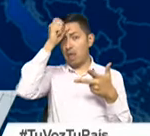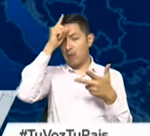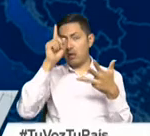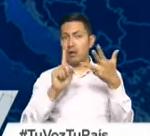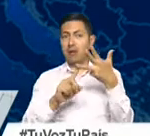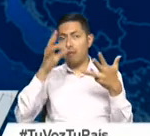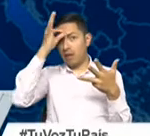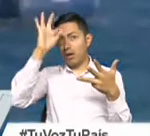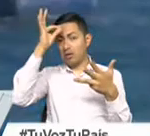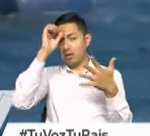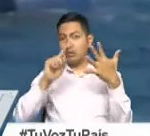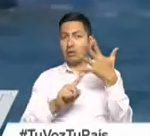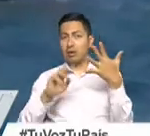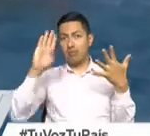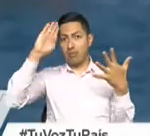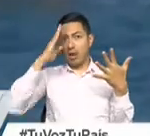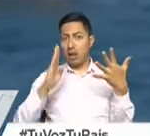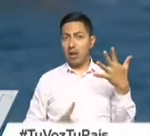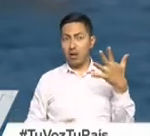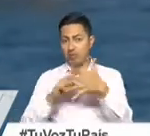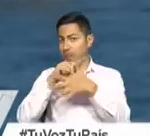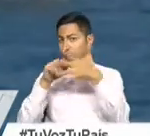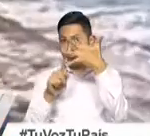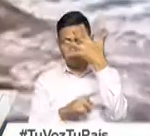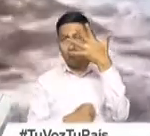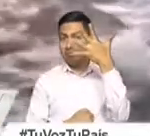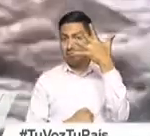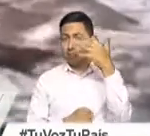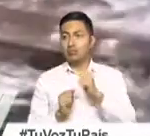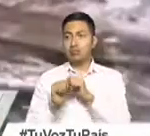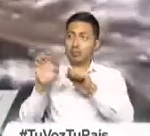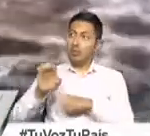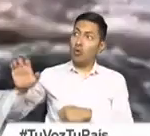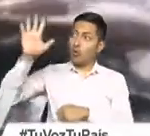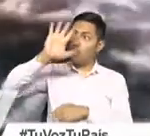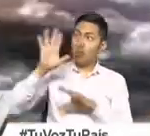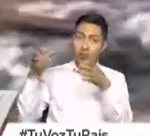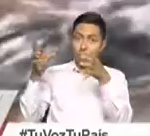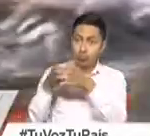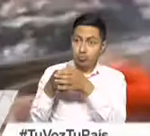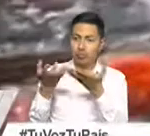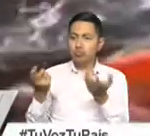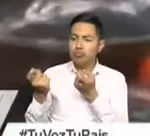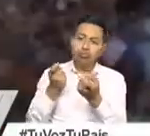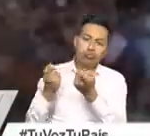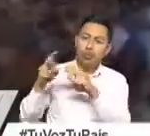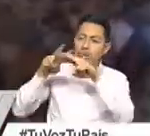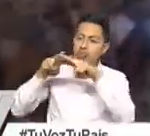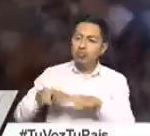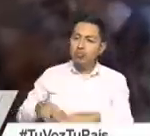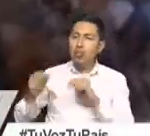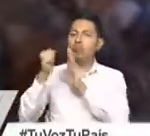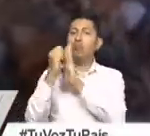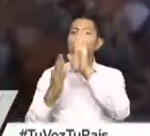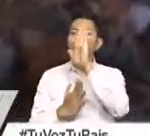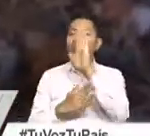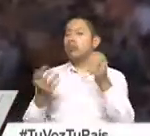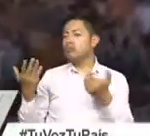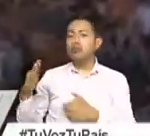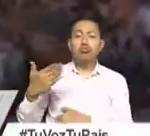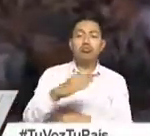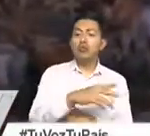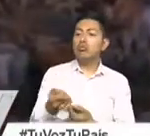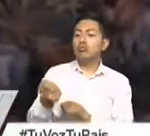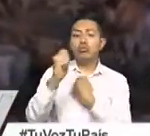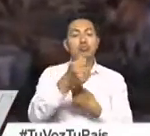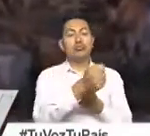su parte, la Unión Europea comenzará también a revisar este martes su política pesquera común con la voluntad de limitar las capturas para permitir